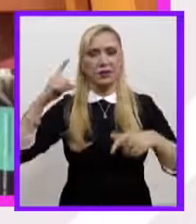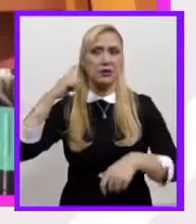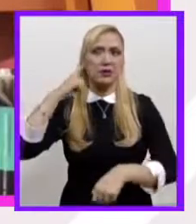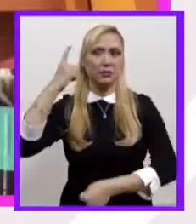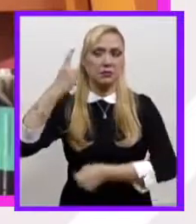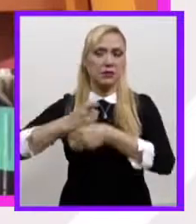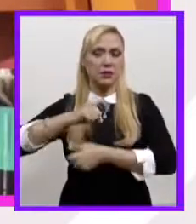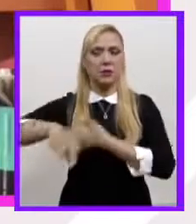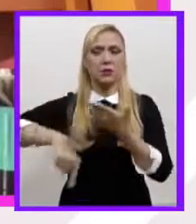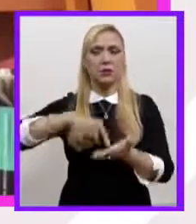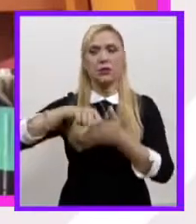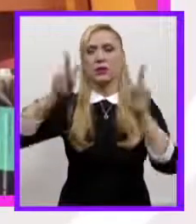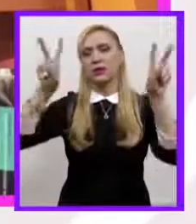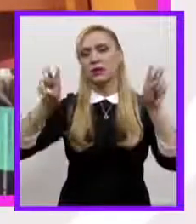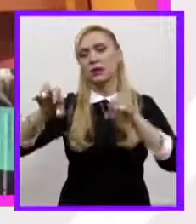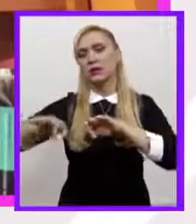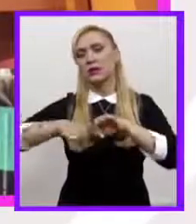lugar